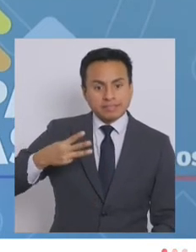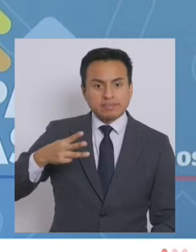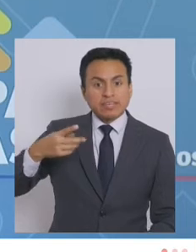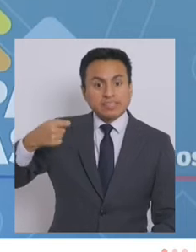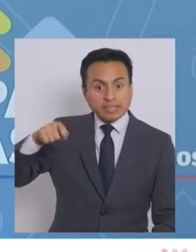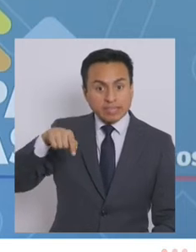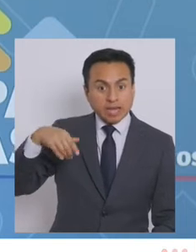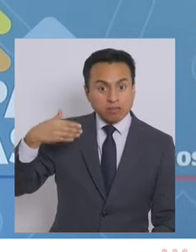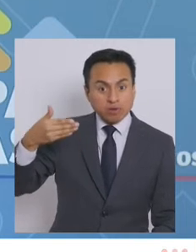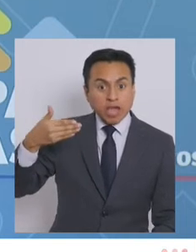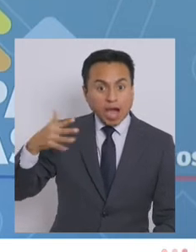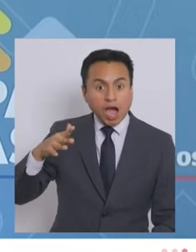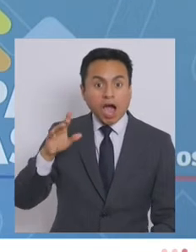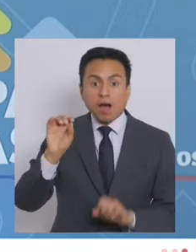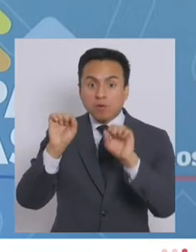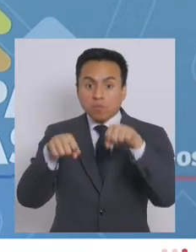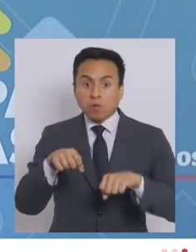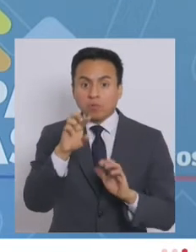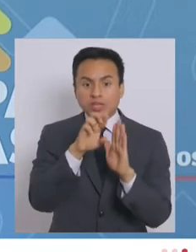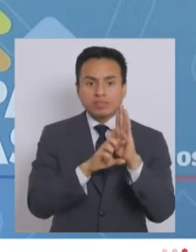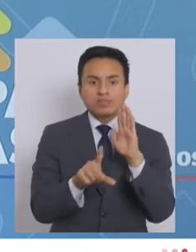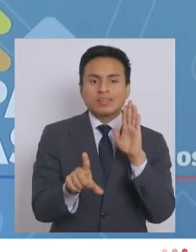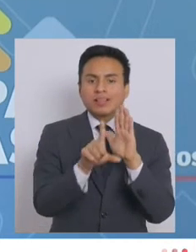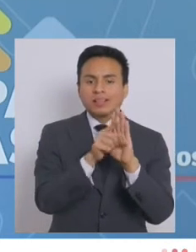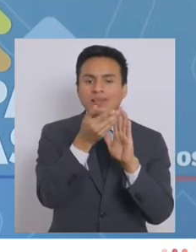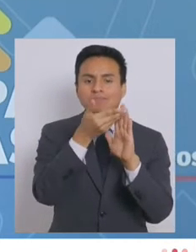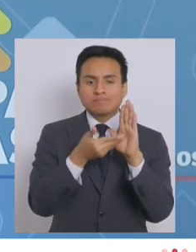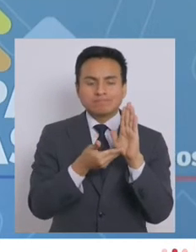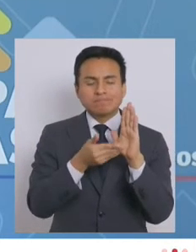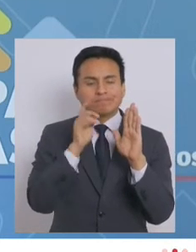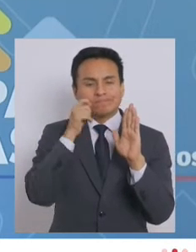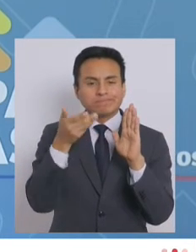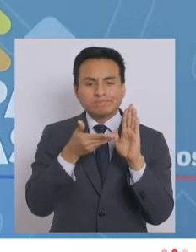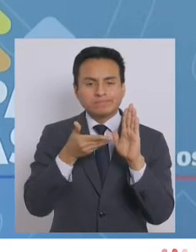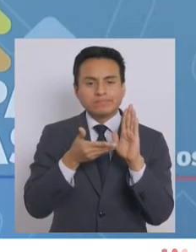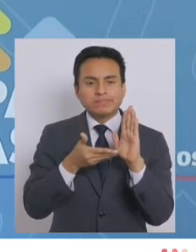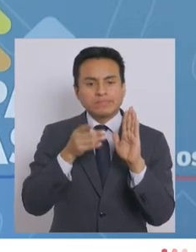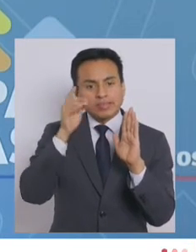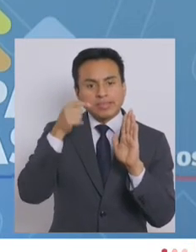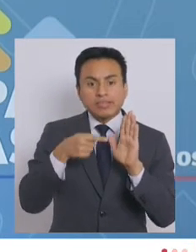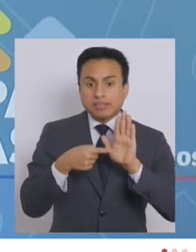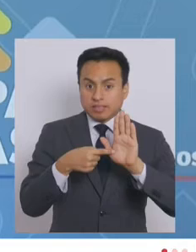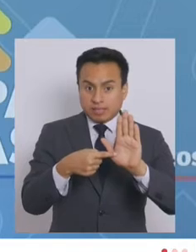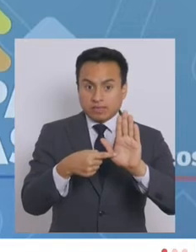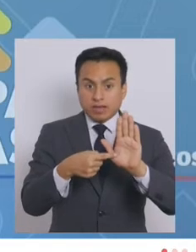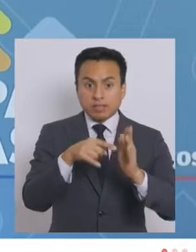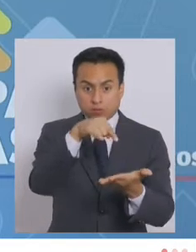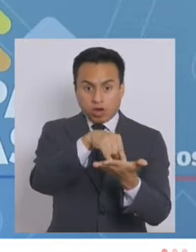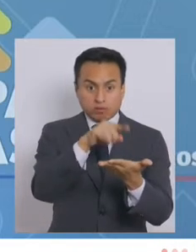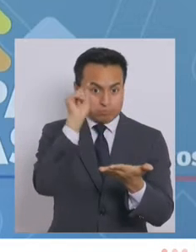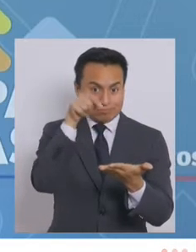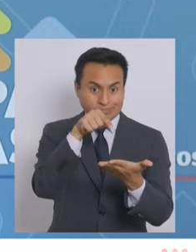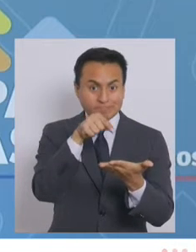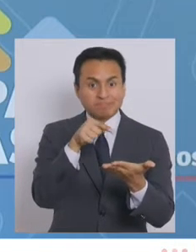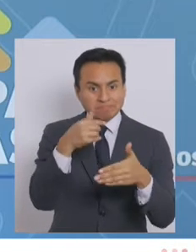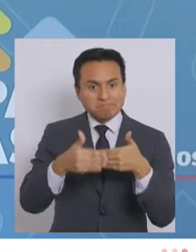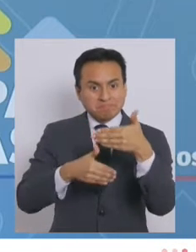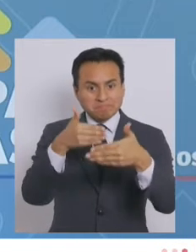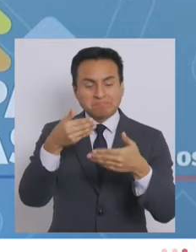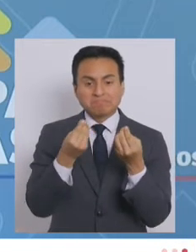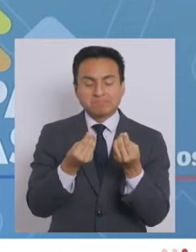senado aprobó el proyecto de ley que de iniciativa que fue de iniciativa parlamentaria pero que